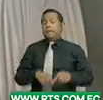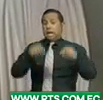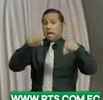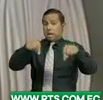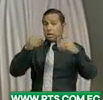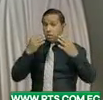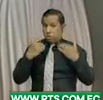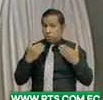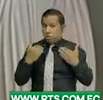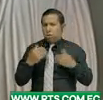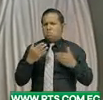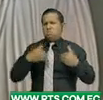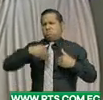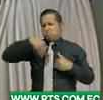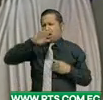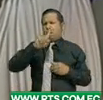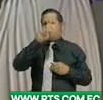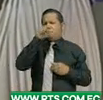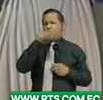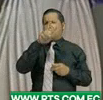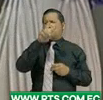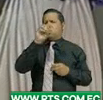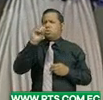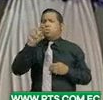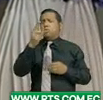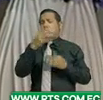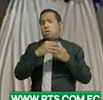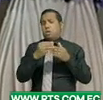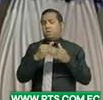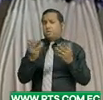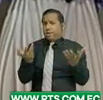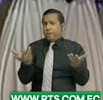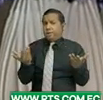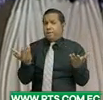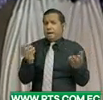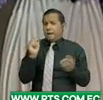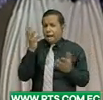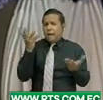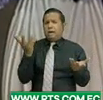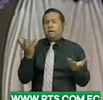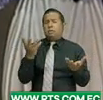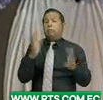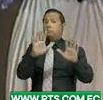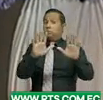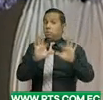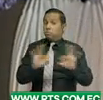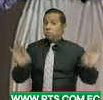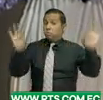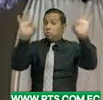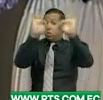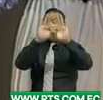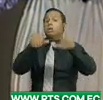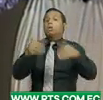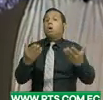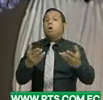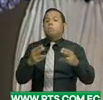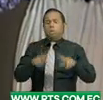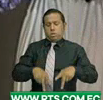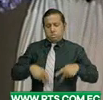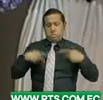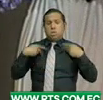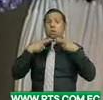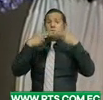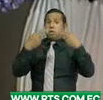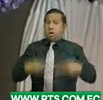Guayaquil, son más de 1.200 millones de dólares. Entonces, lo más importante en la vida es la vida humana,